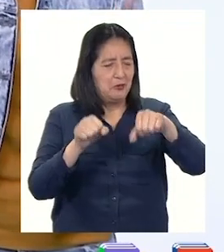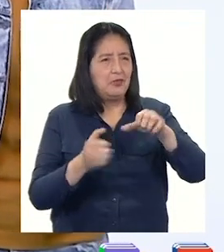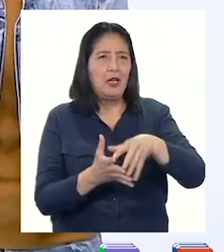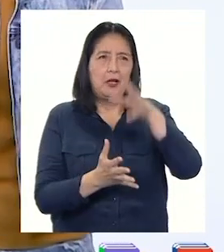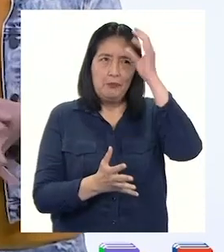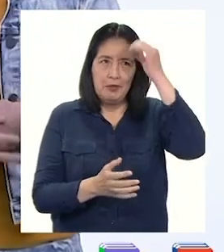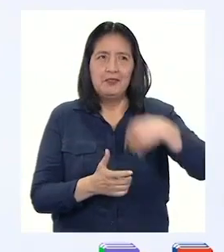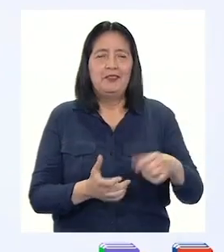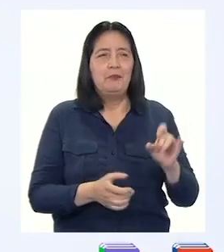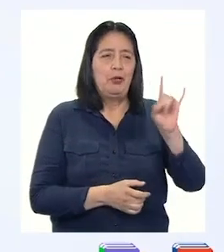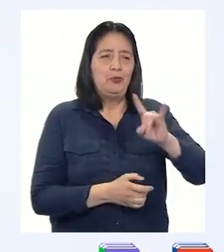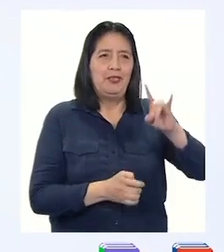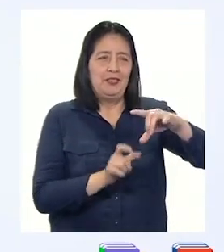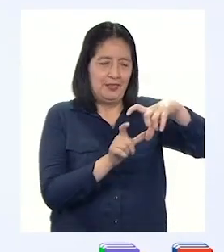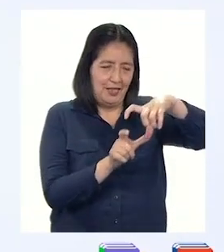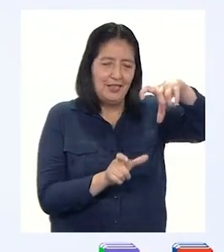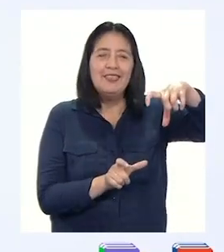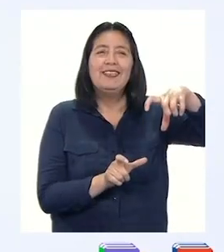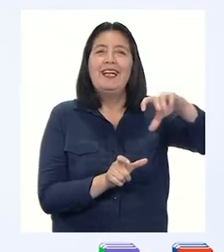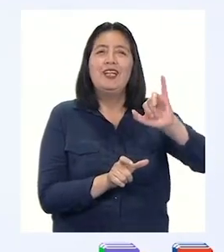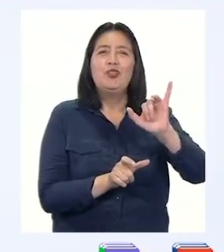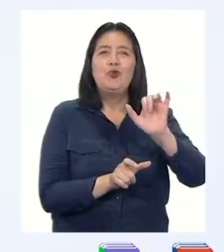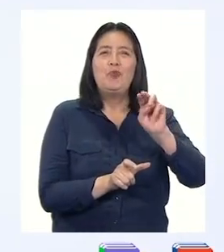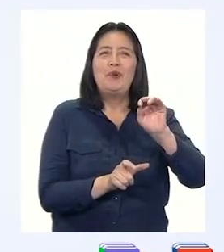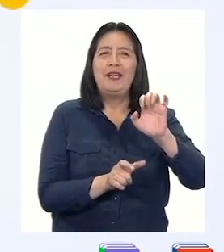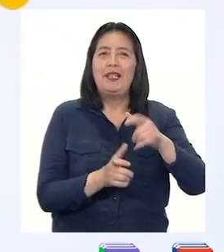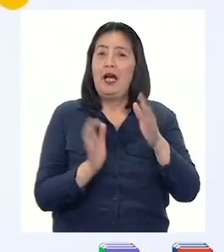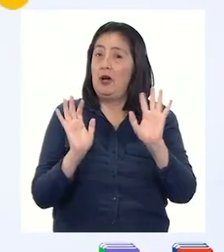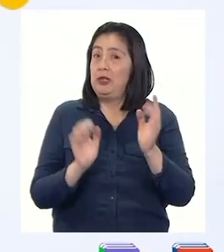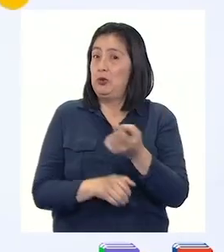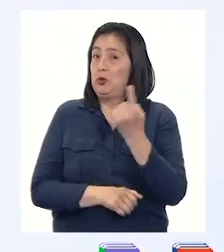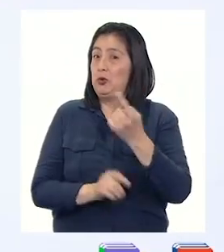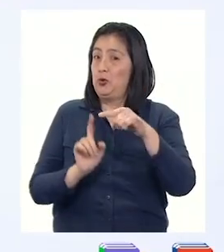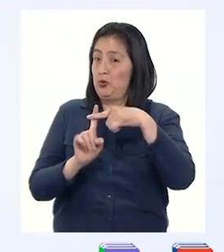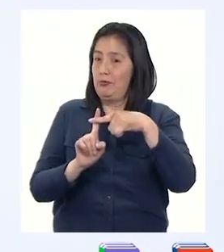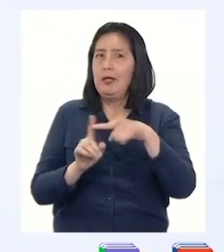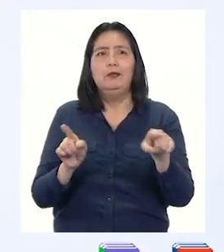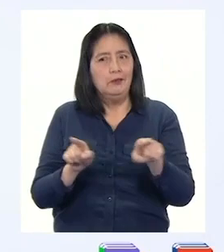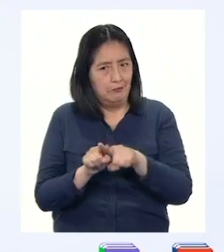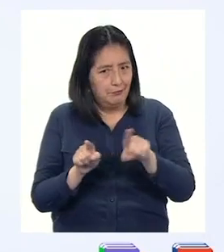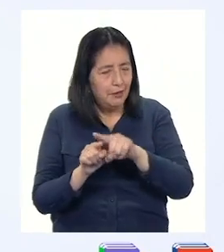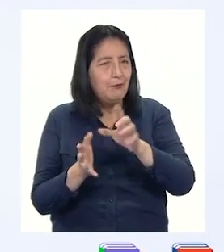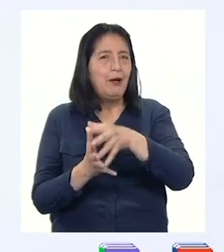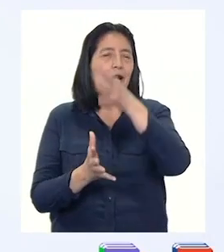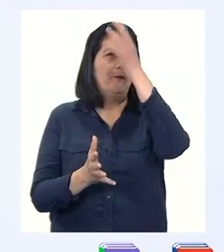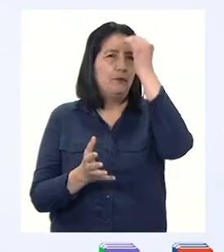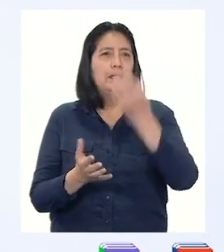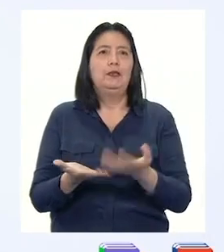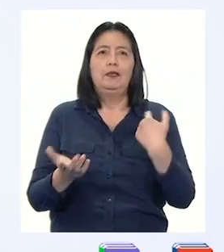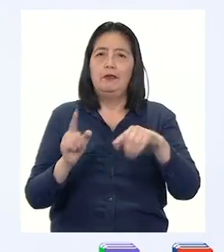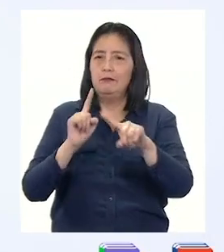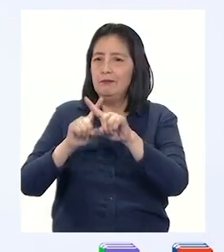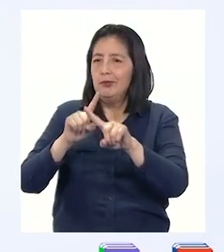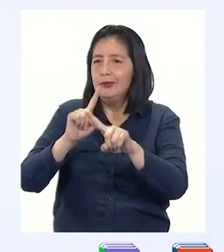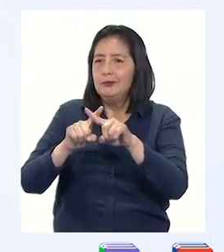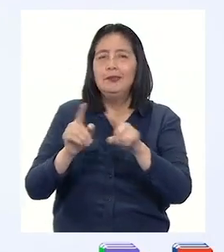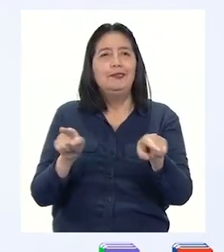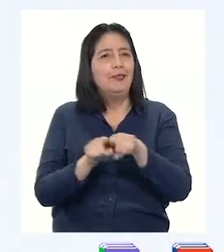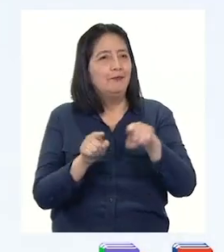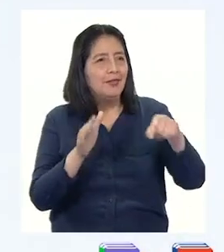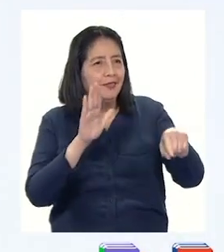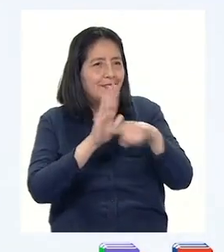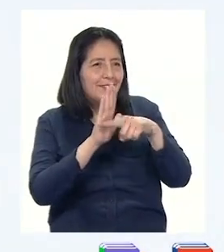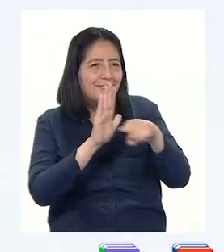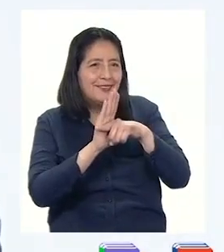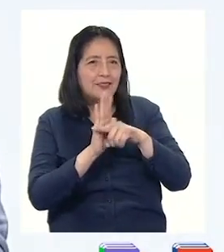aprendiendo a usar la yupana. Ah, pero eso sí, esta vez no solo haremos sumas, sino aprenderemos a calcular multiplicaciones y